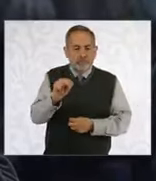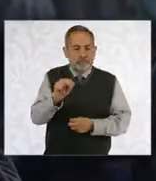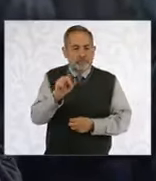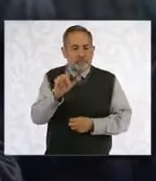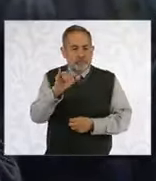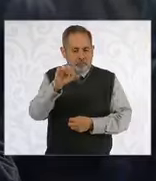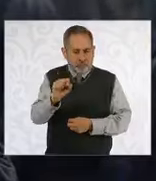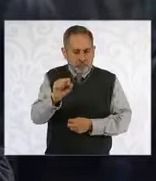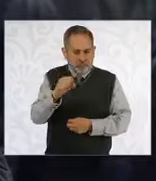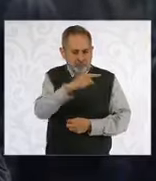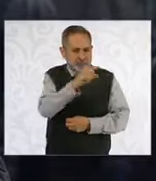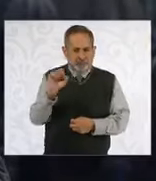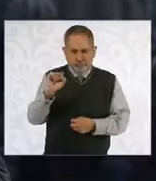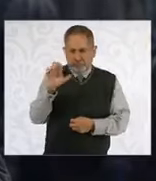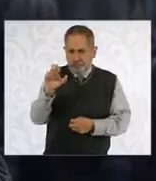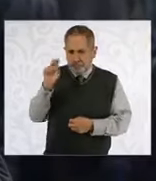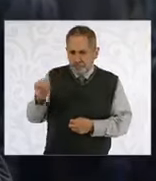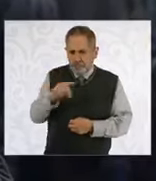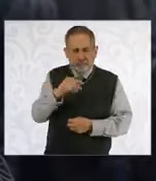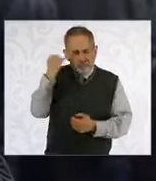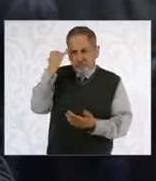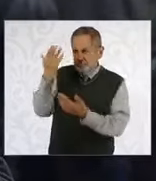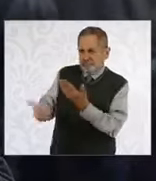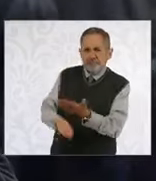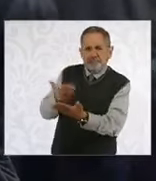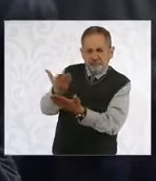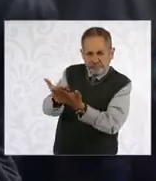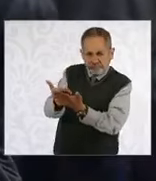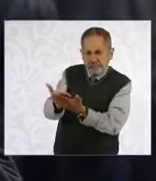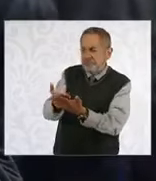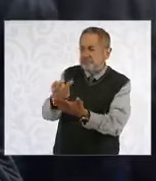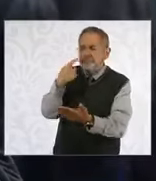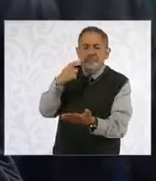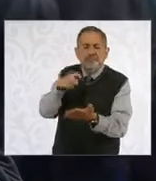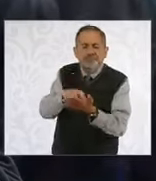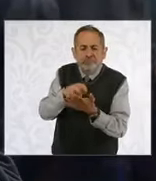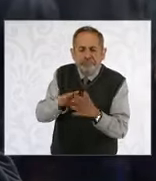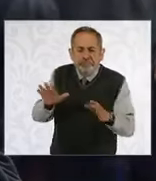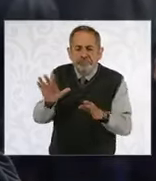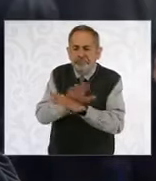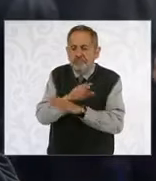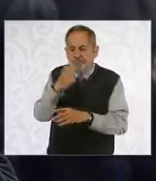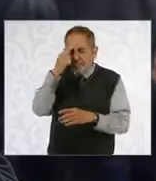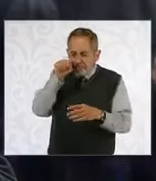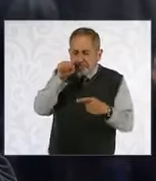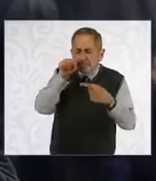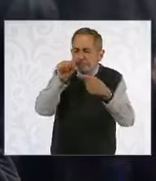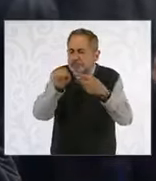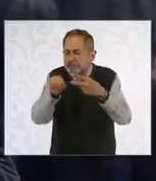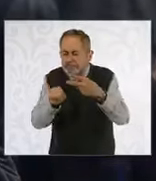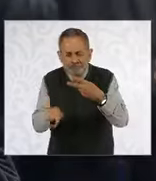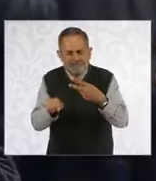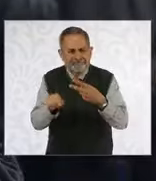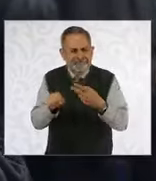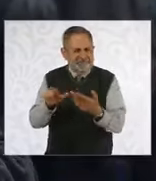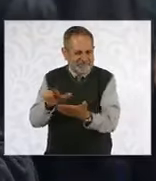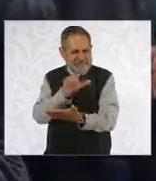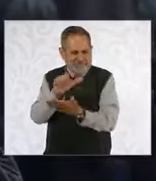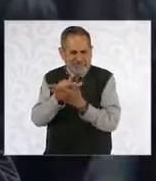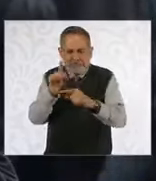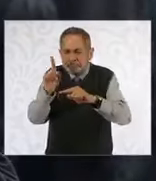Carrancá dio a conocer un proyecto de resolución sobre la acción de inconstitucionalidad en